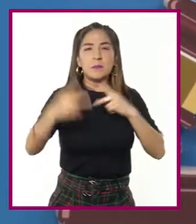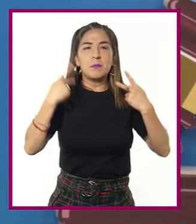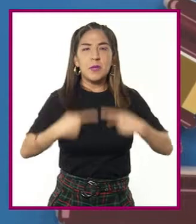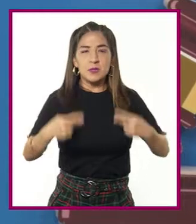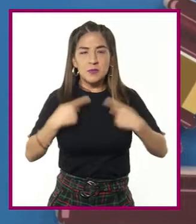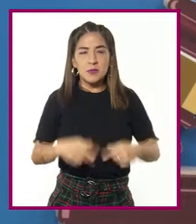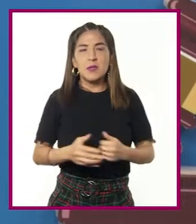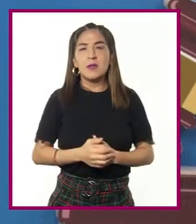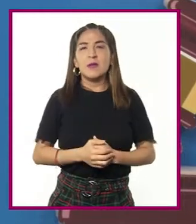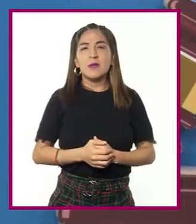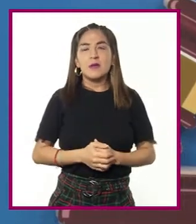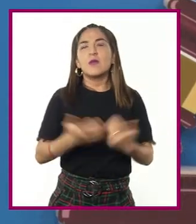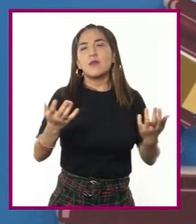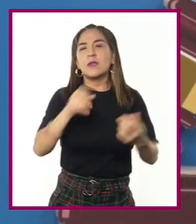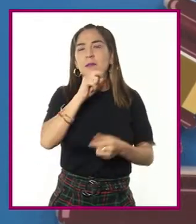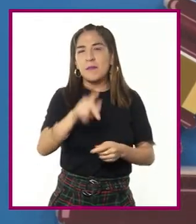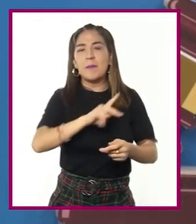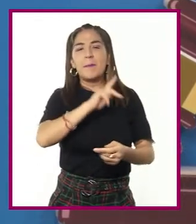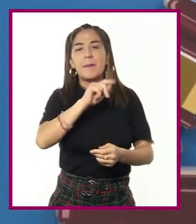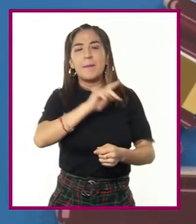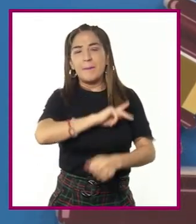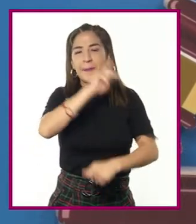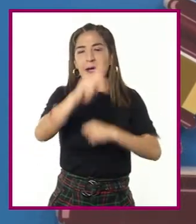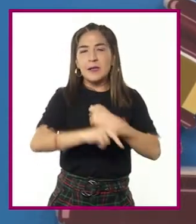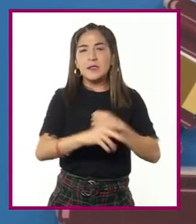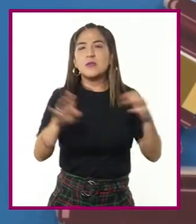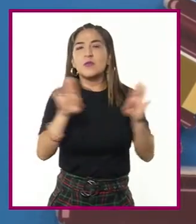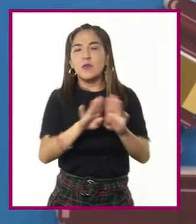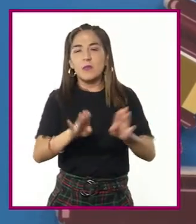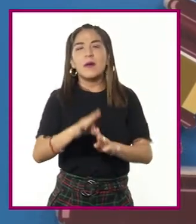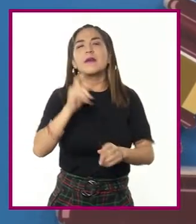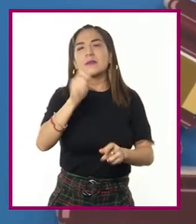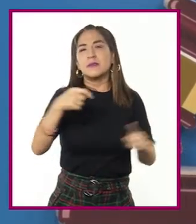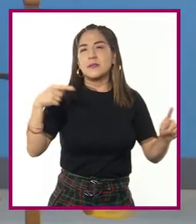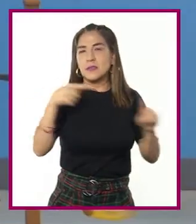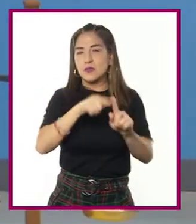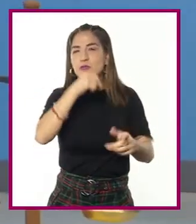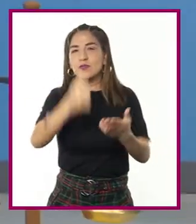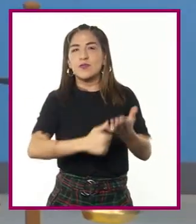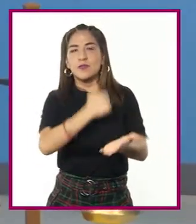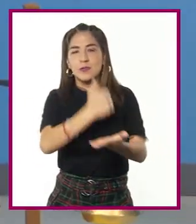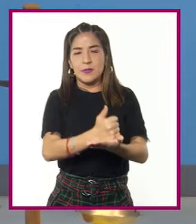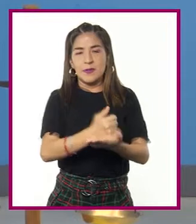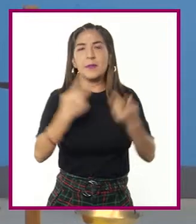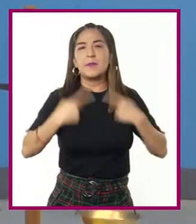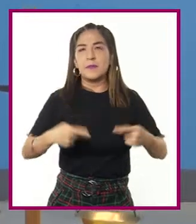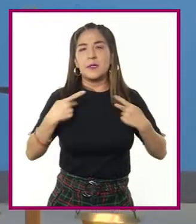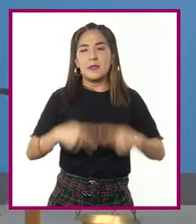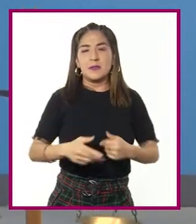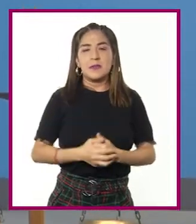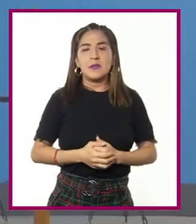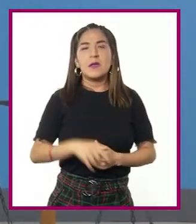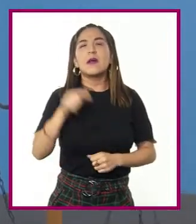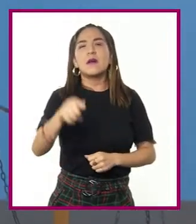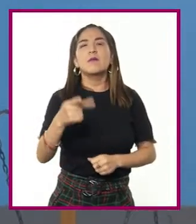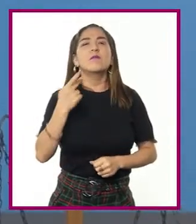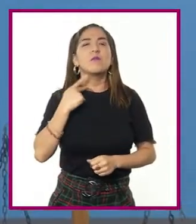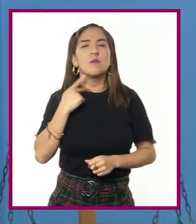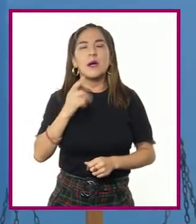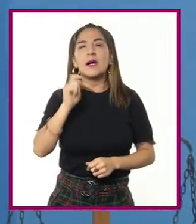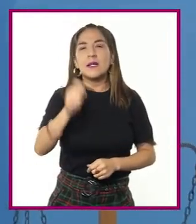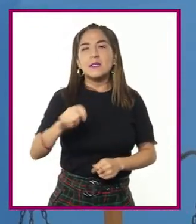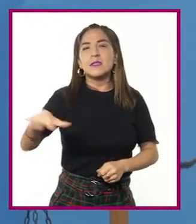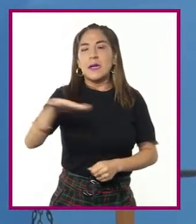una región o un país, se comparte con la ciudadanía. Este poder político es público porque las y